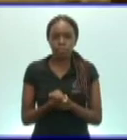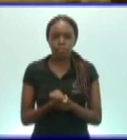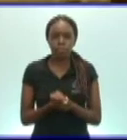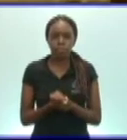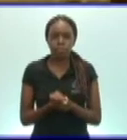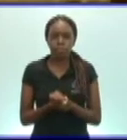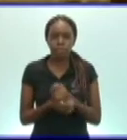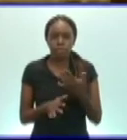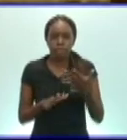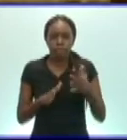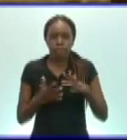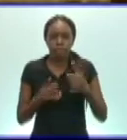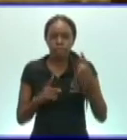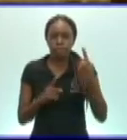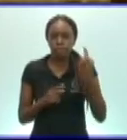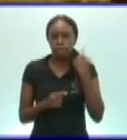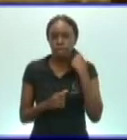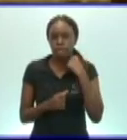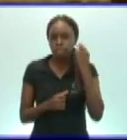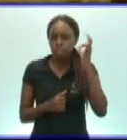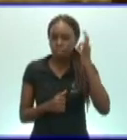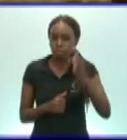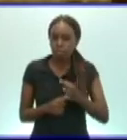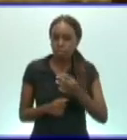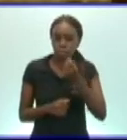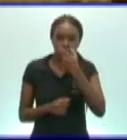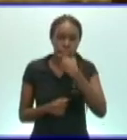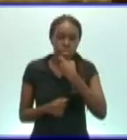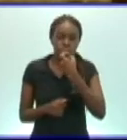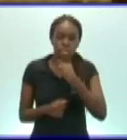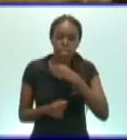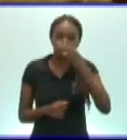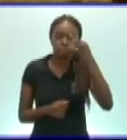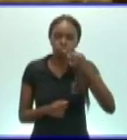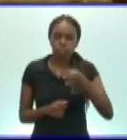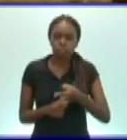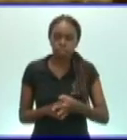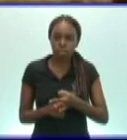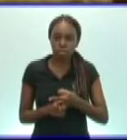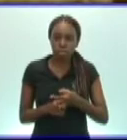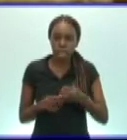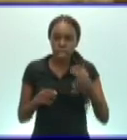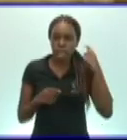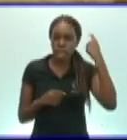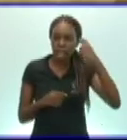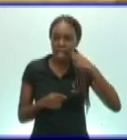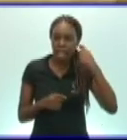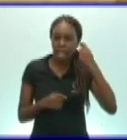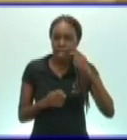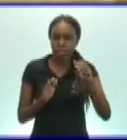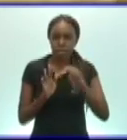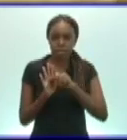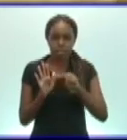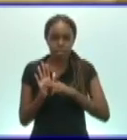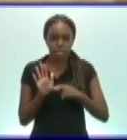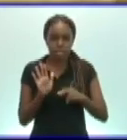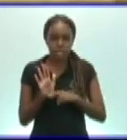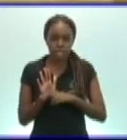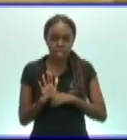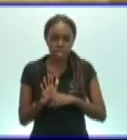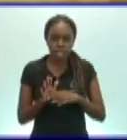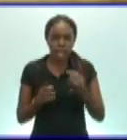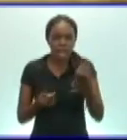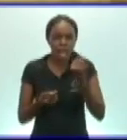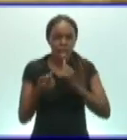mediados de ese año, Céspedes ya tiene la certeza de que en la Cámara de Representantes algo se preparaba en su contra.